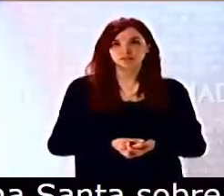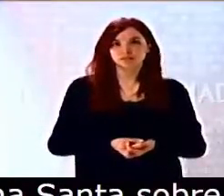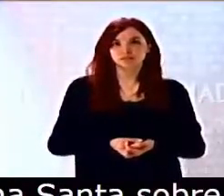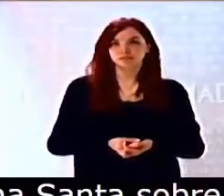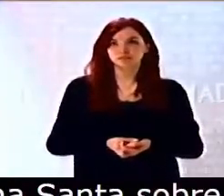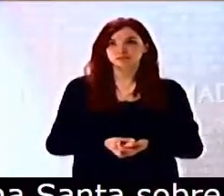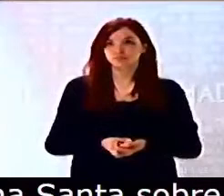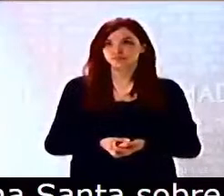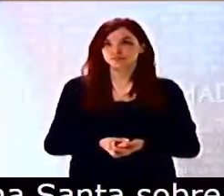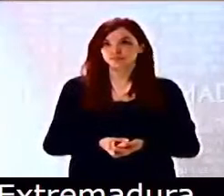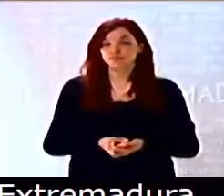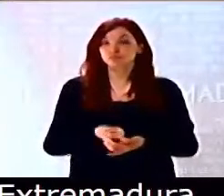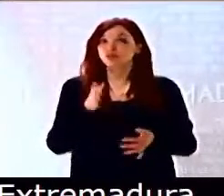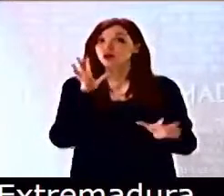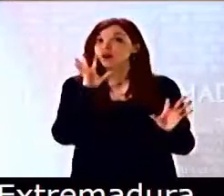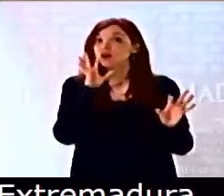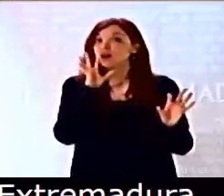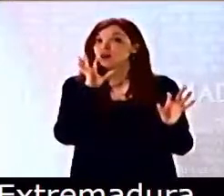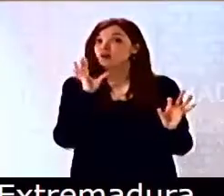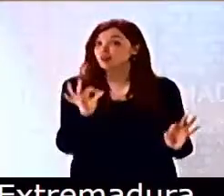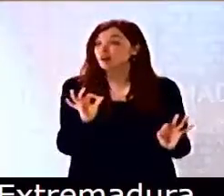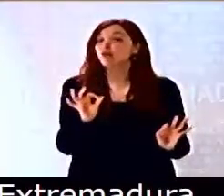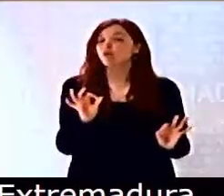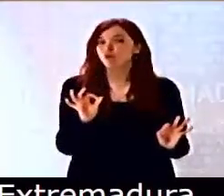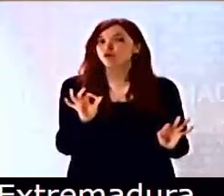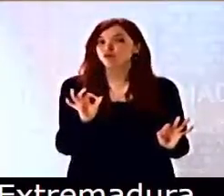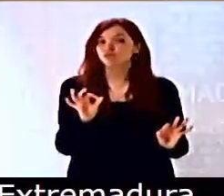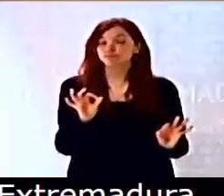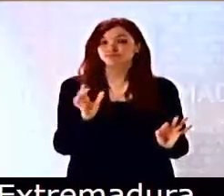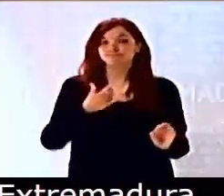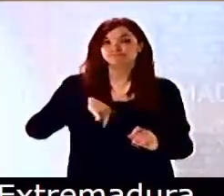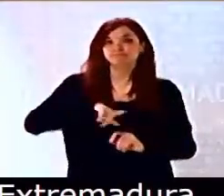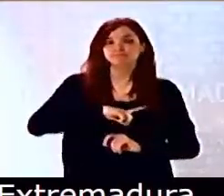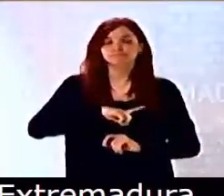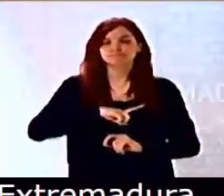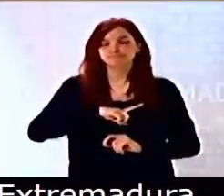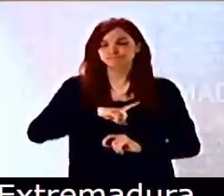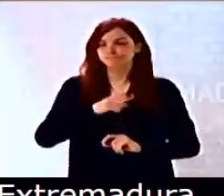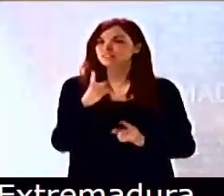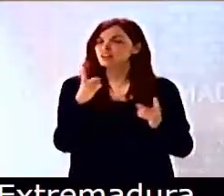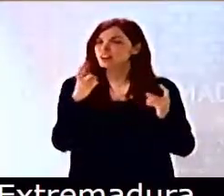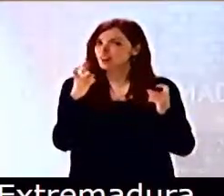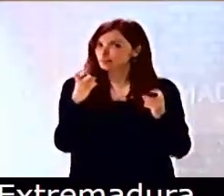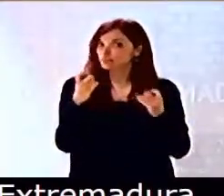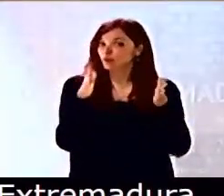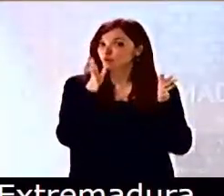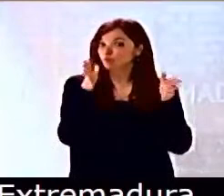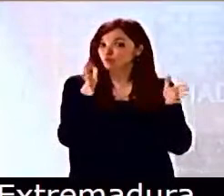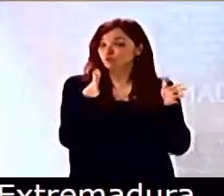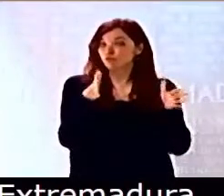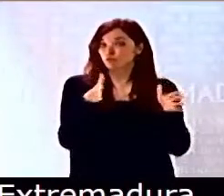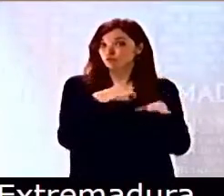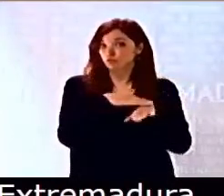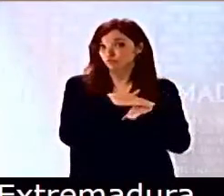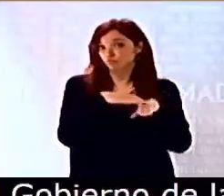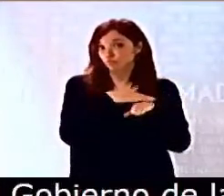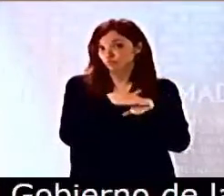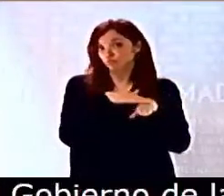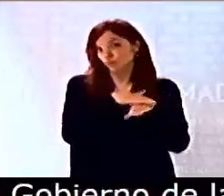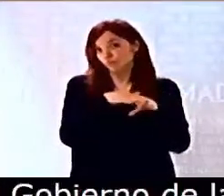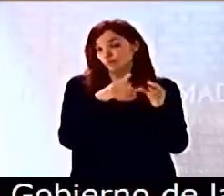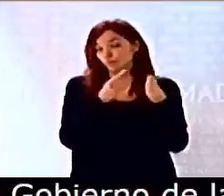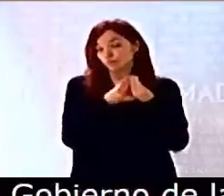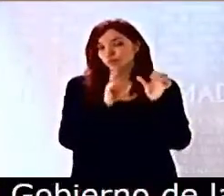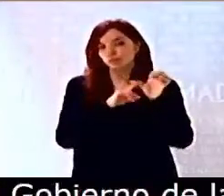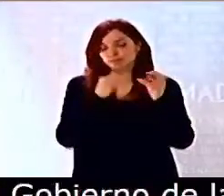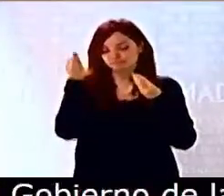Creo que era necesario, y así lo consideramos desde el Gobierno de la Junta de Extremadura, que dadas